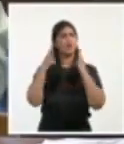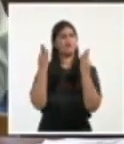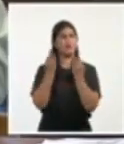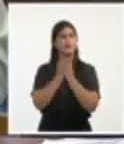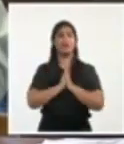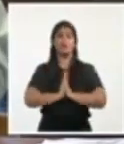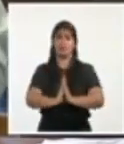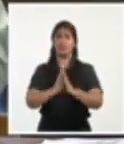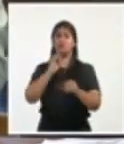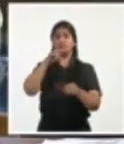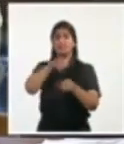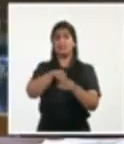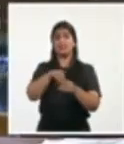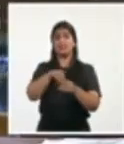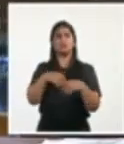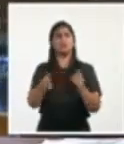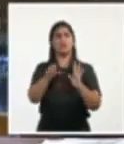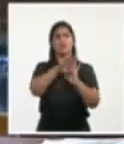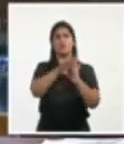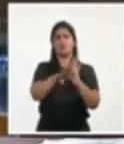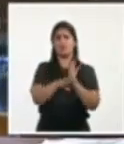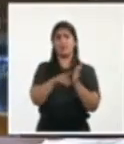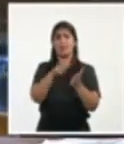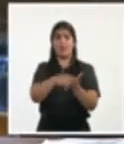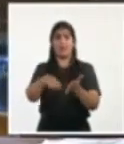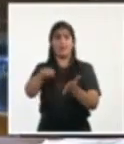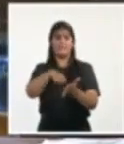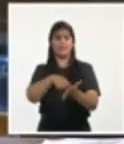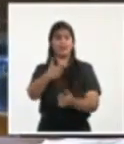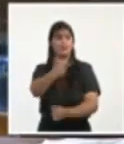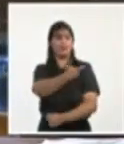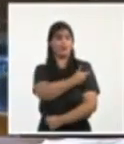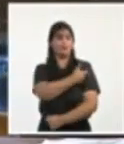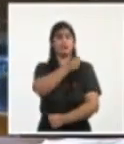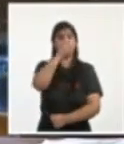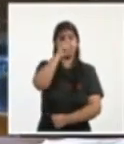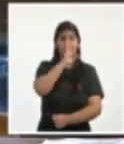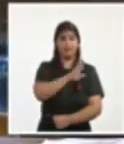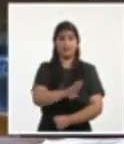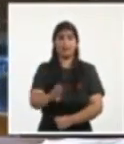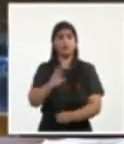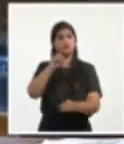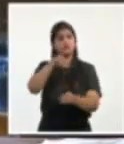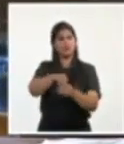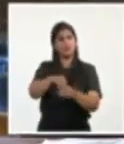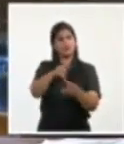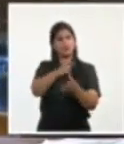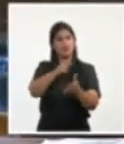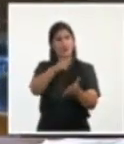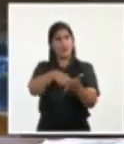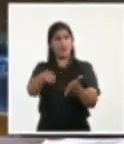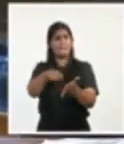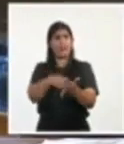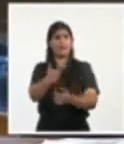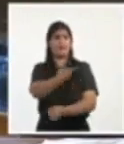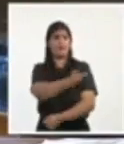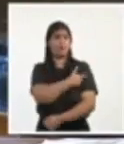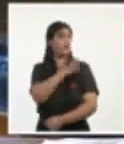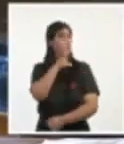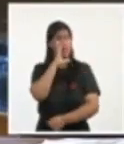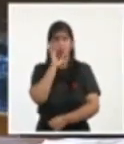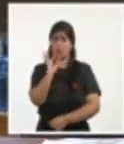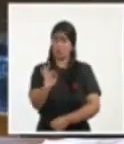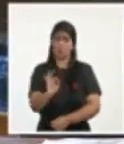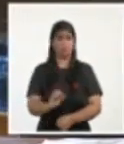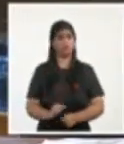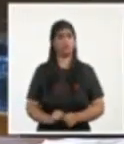programa de vacunación que estamos llevando, la intervención sanitaria, los niños no están incluidos en la vacunación, lo que lo hace realmente